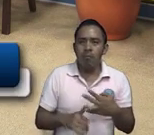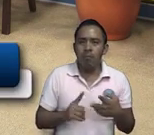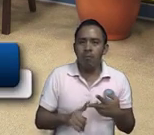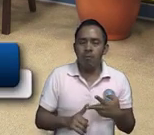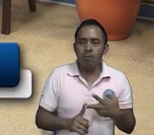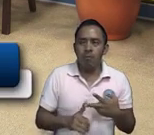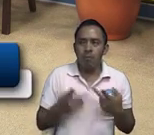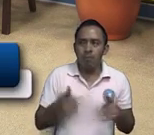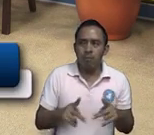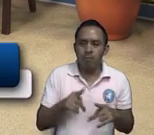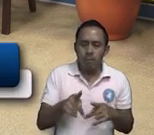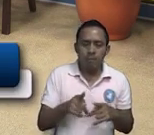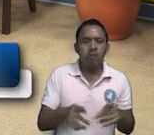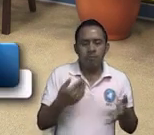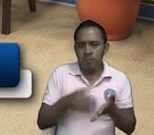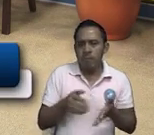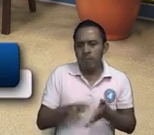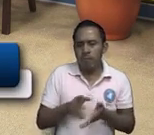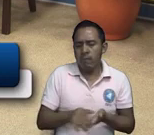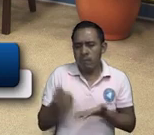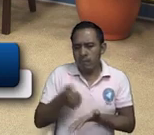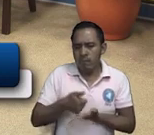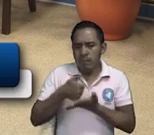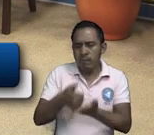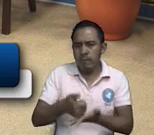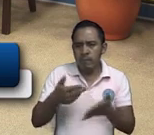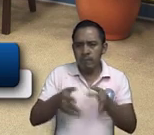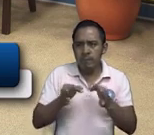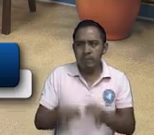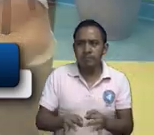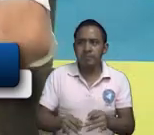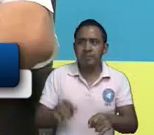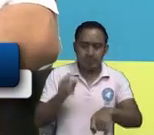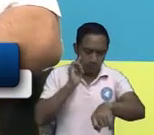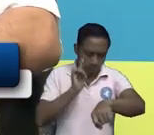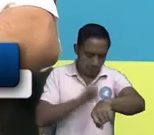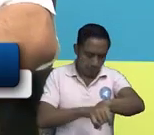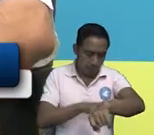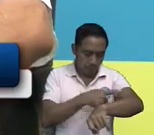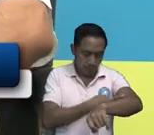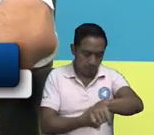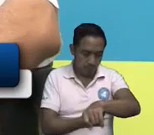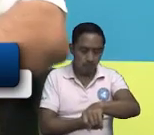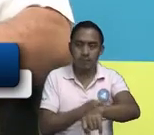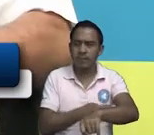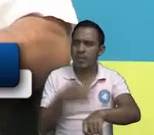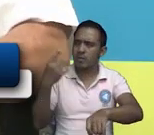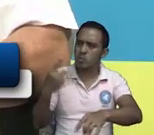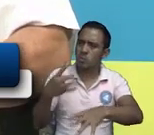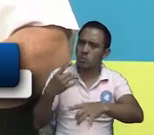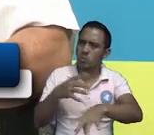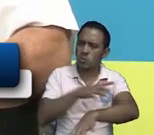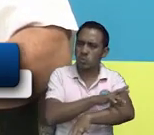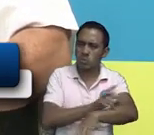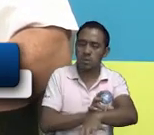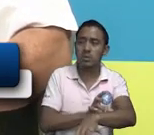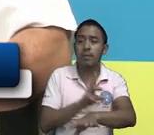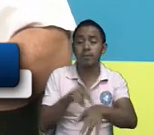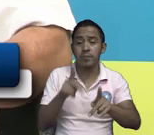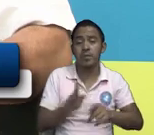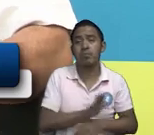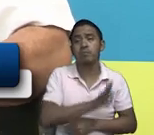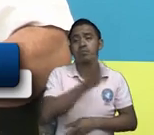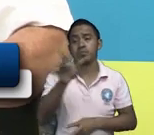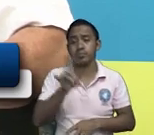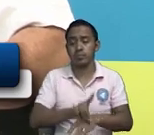es bastante factible tratarla cuando se descubre a tiempo. Normalmente hay un eritema localizado, hay un dolor y una tumefacción, que eso obliga a la persona